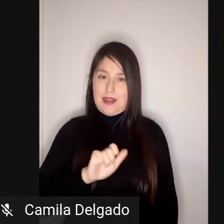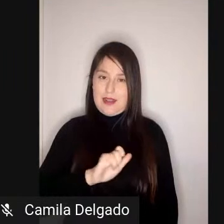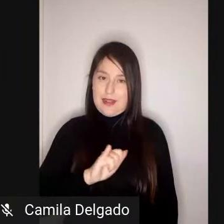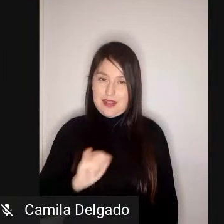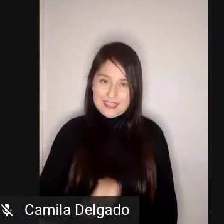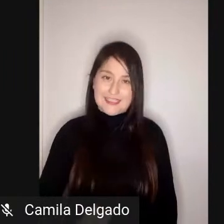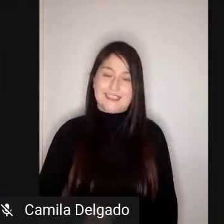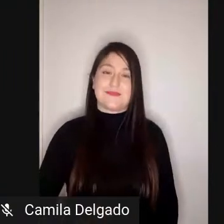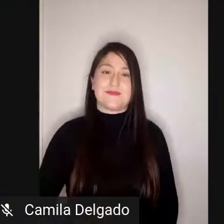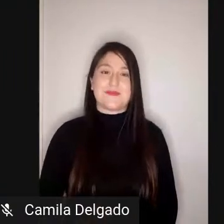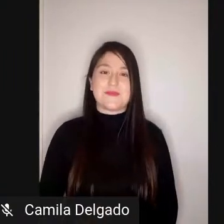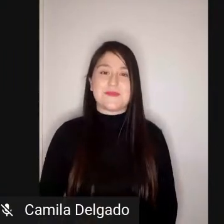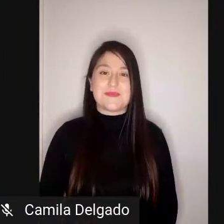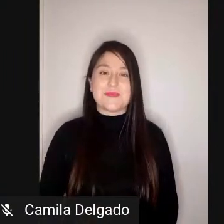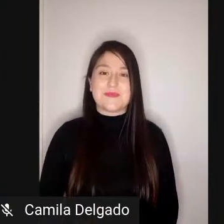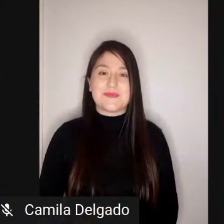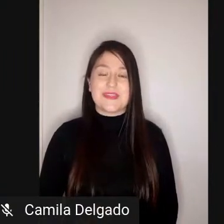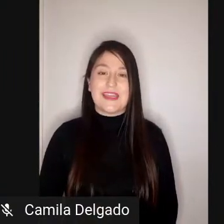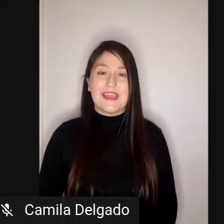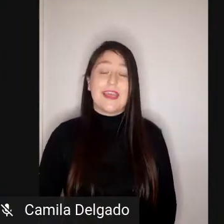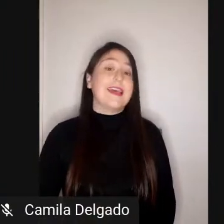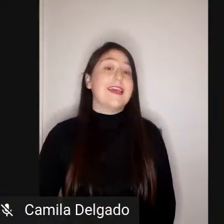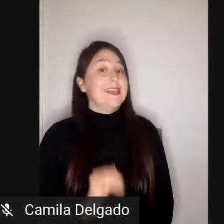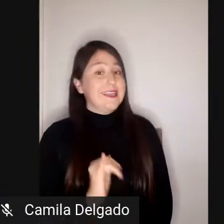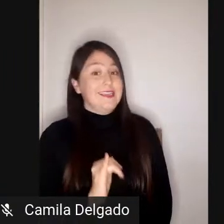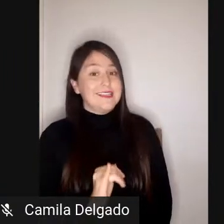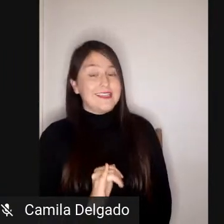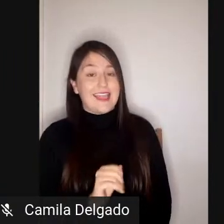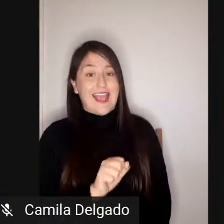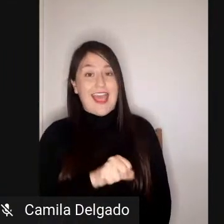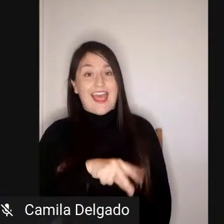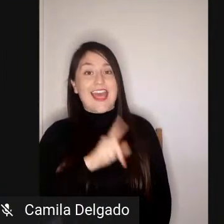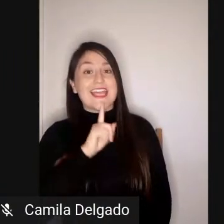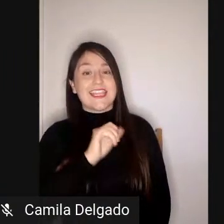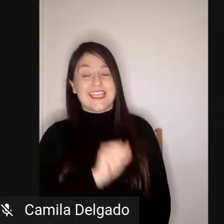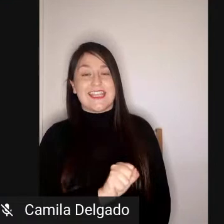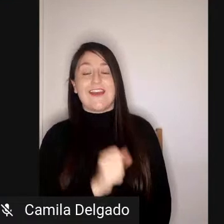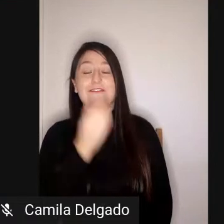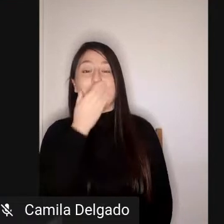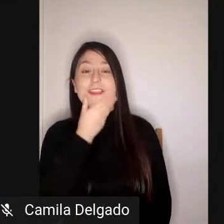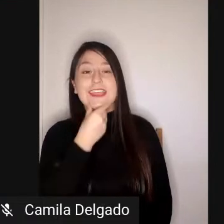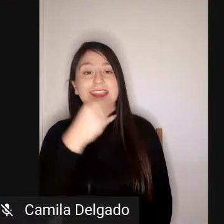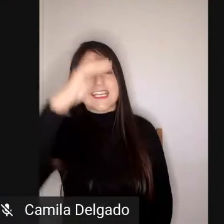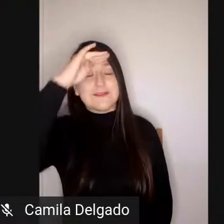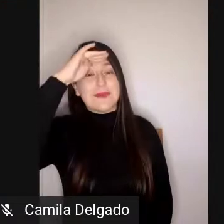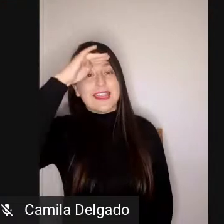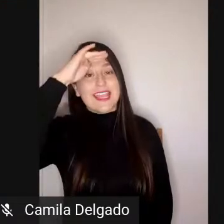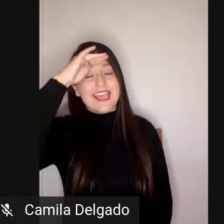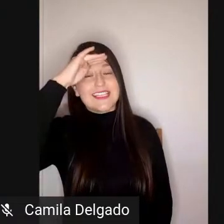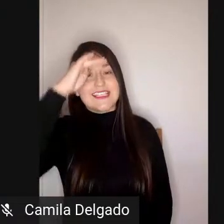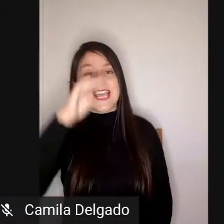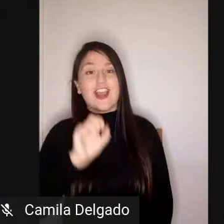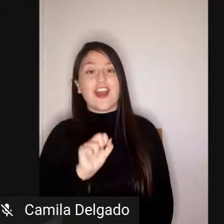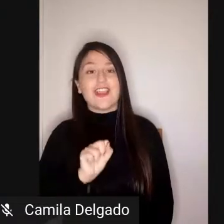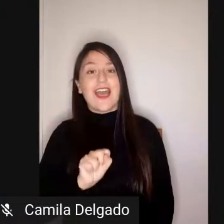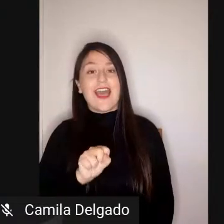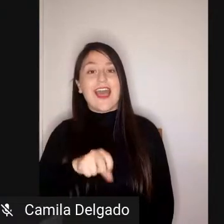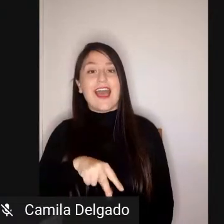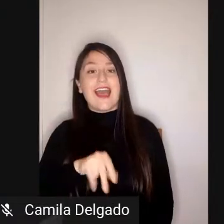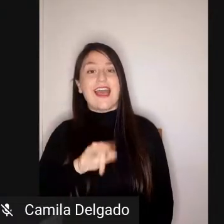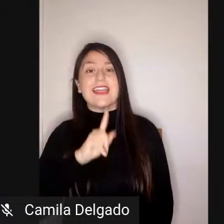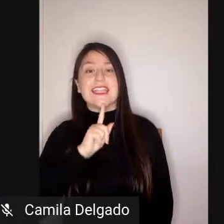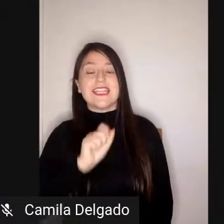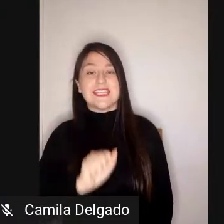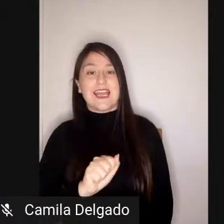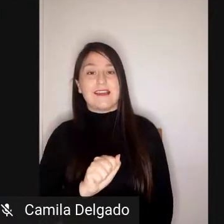Sí, vos la tocaste, la Anita González. Una linda experiencia con la Anita. La verdad es que, con lo que tú dices, Aide, hay que